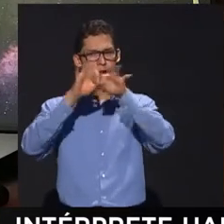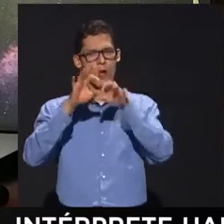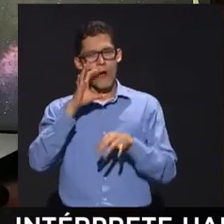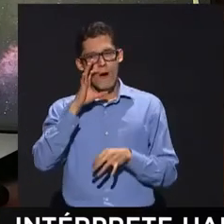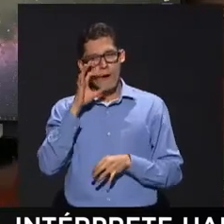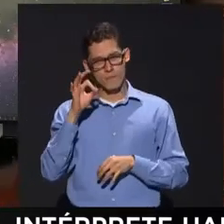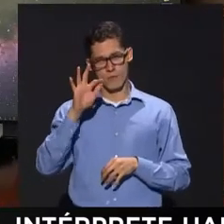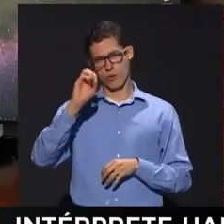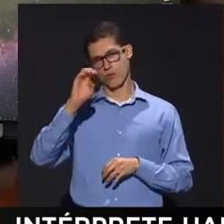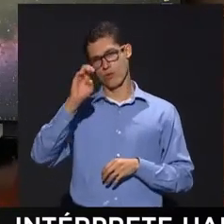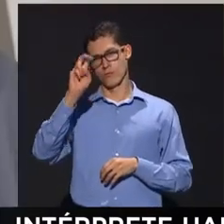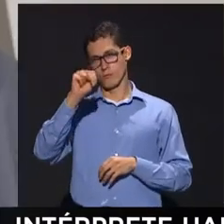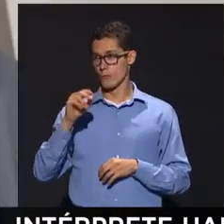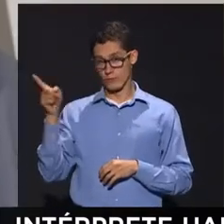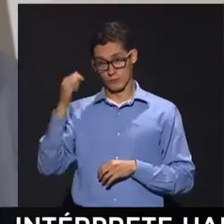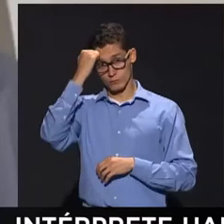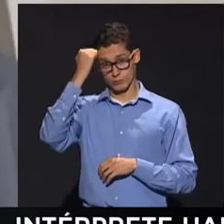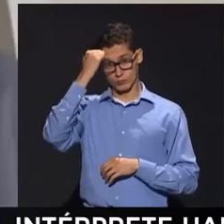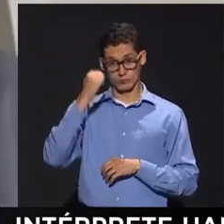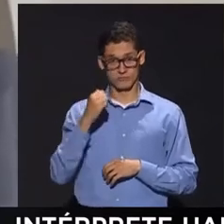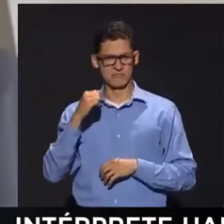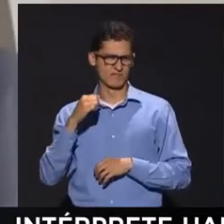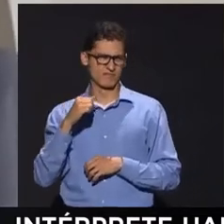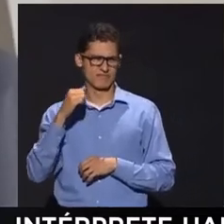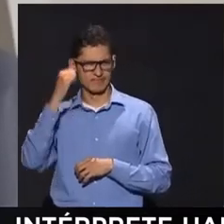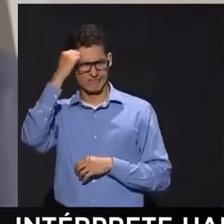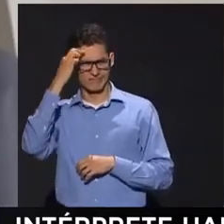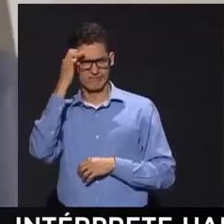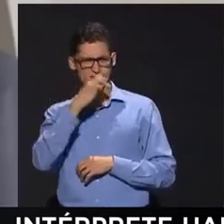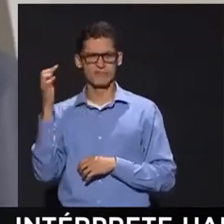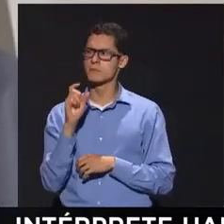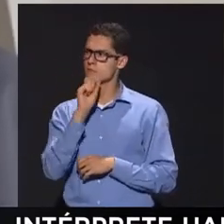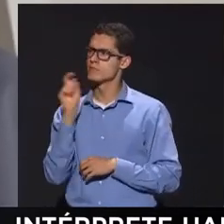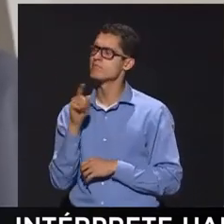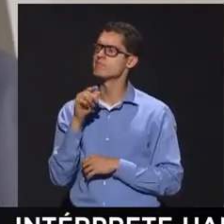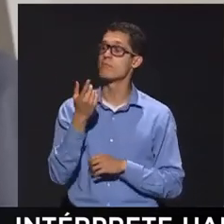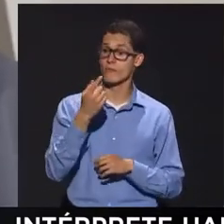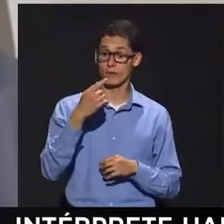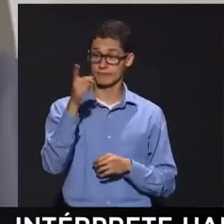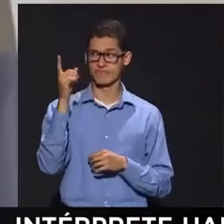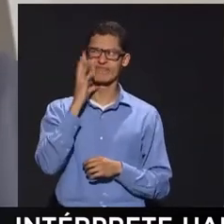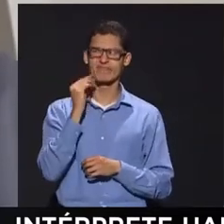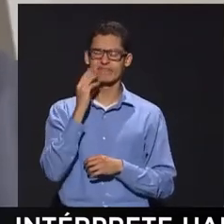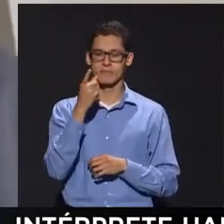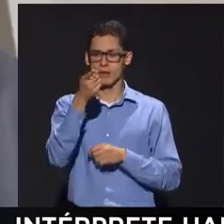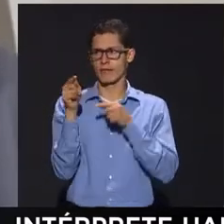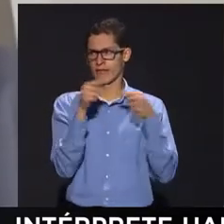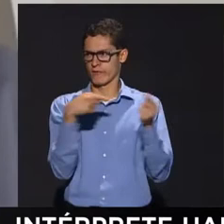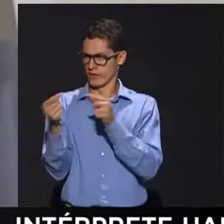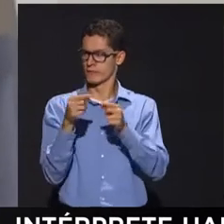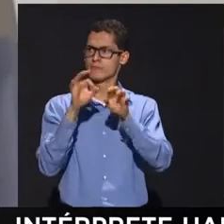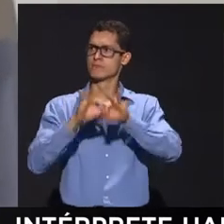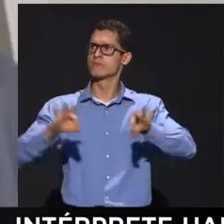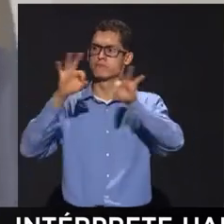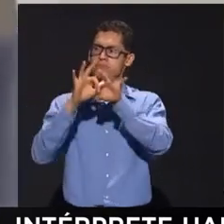otros elementos del debate. Hola, profesor. Nosotros siempre hablamos del debate y de que es importante. En este caso, para uno generar